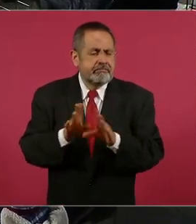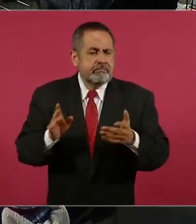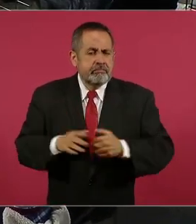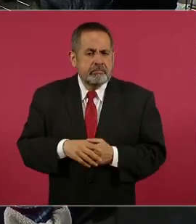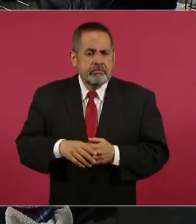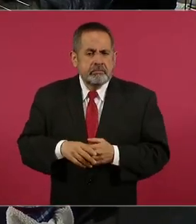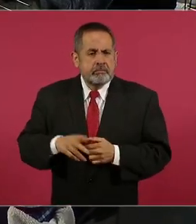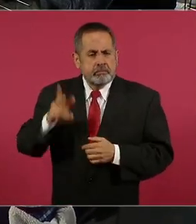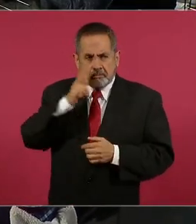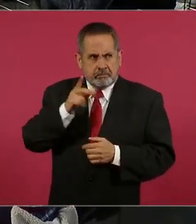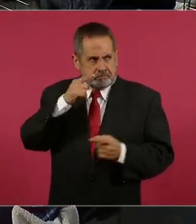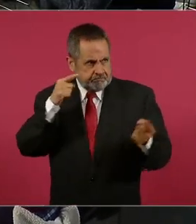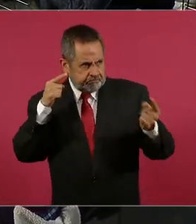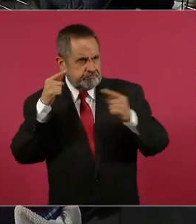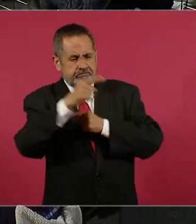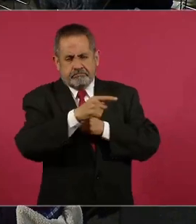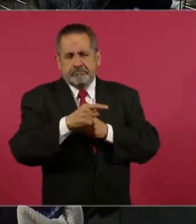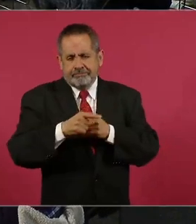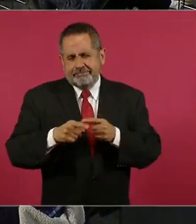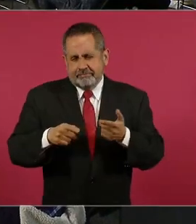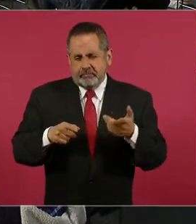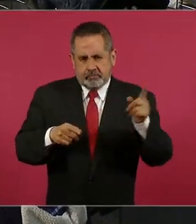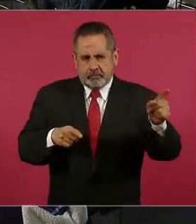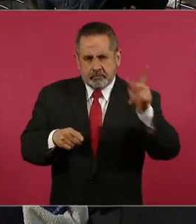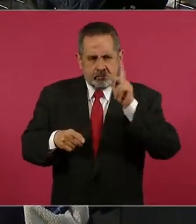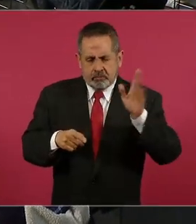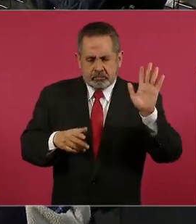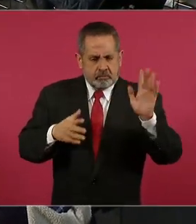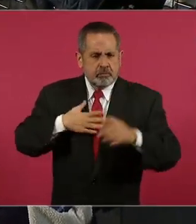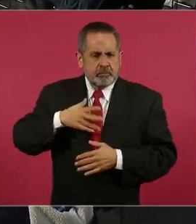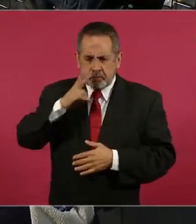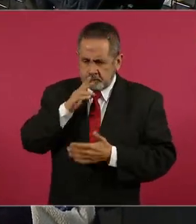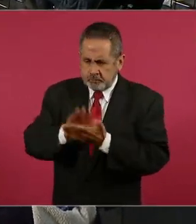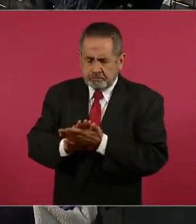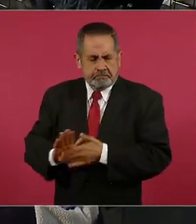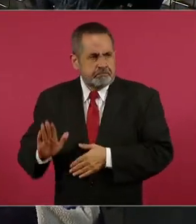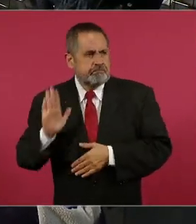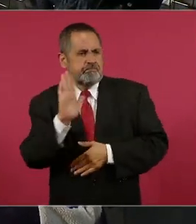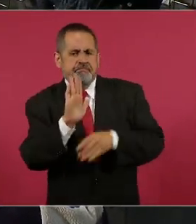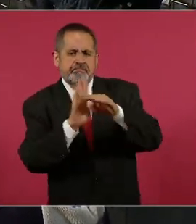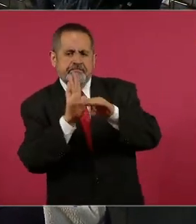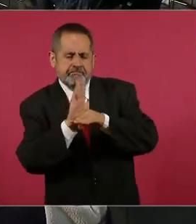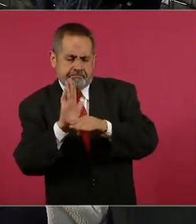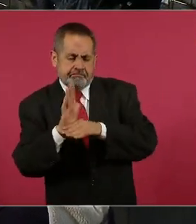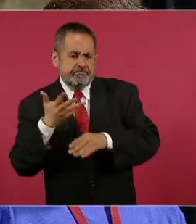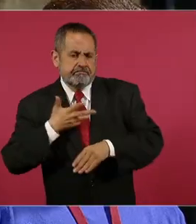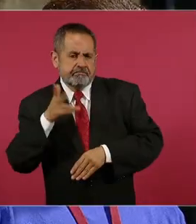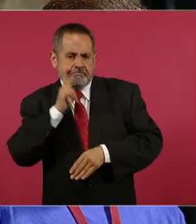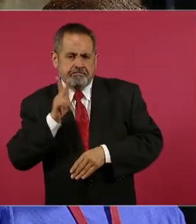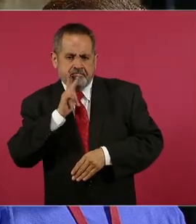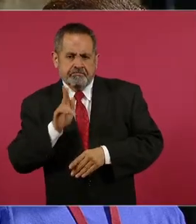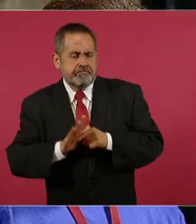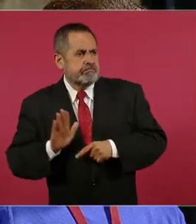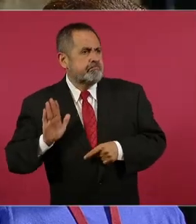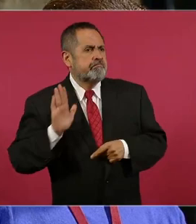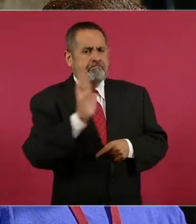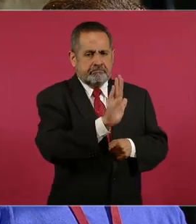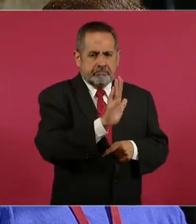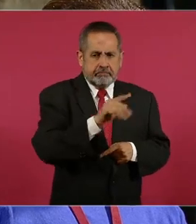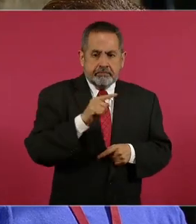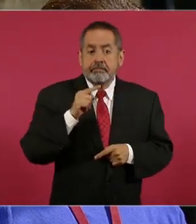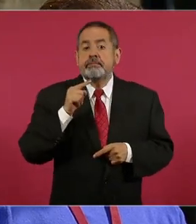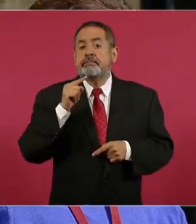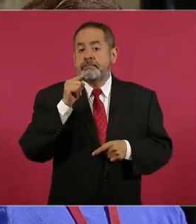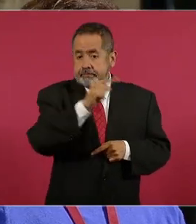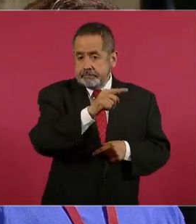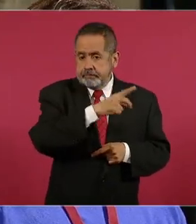carga de la prueba, como lo dicen los abogados, es decir, si México contrademanda, entonces serían estas transnacionales